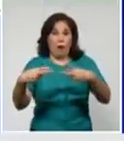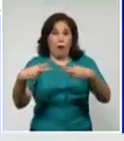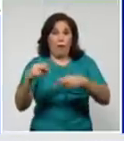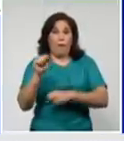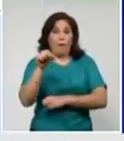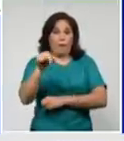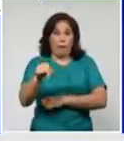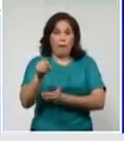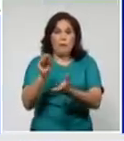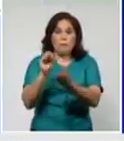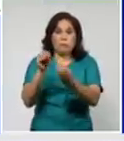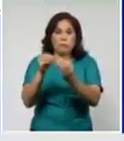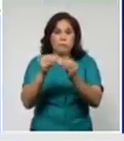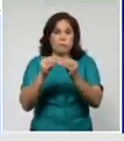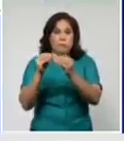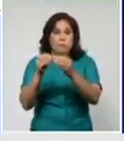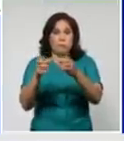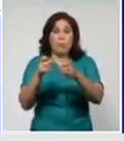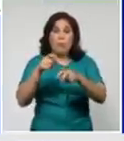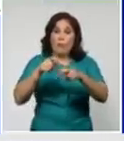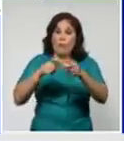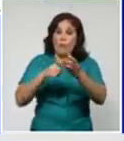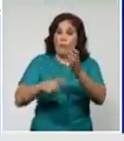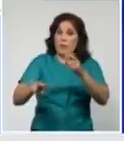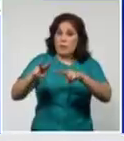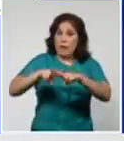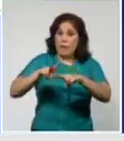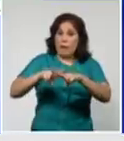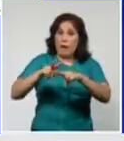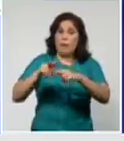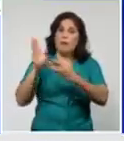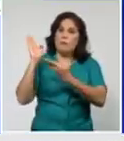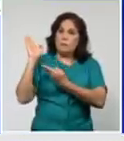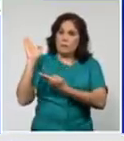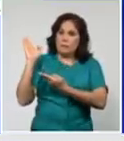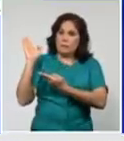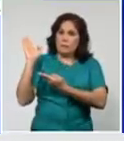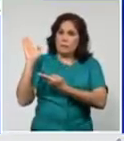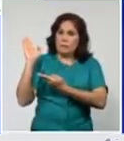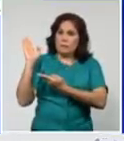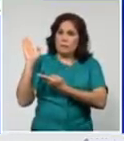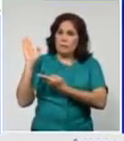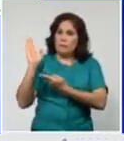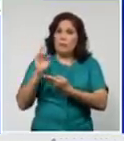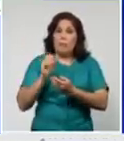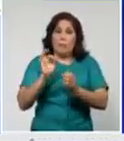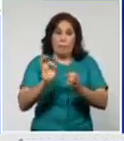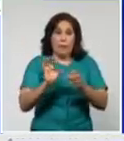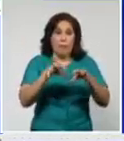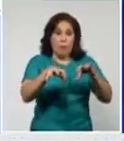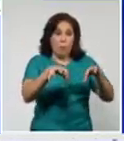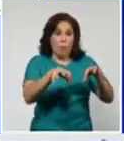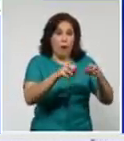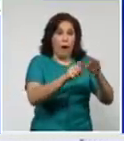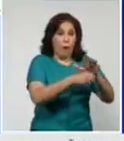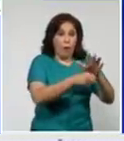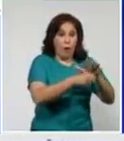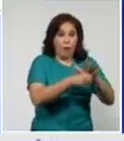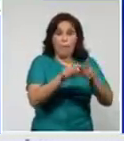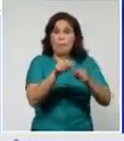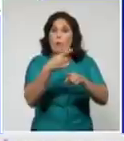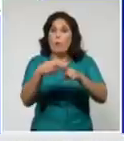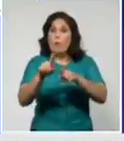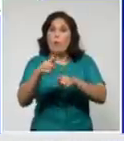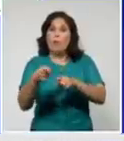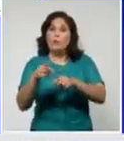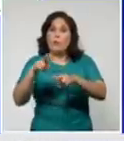la provincia de La Habana, donde tiene 2 eventos en Arroyo Naranjo, uno en Habana